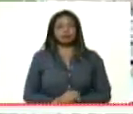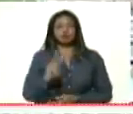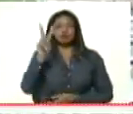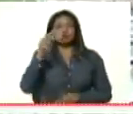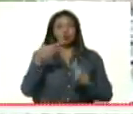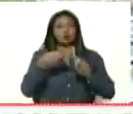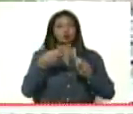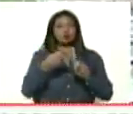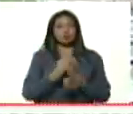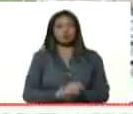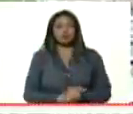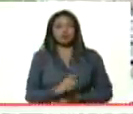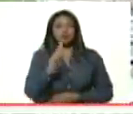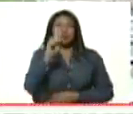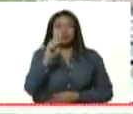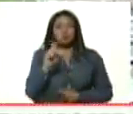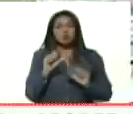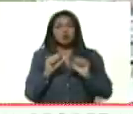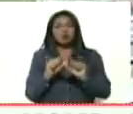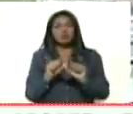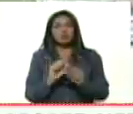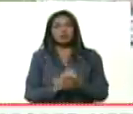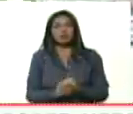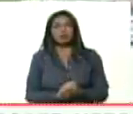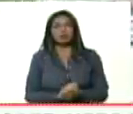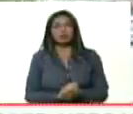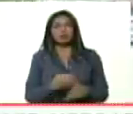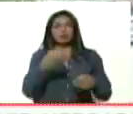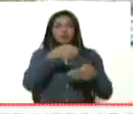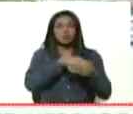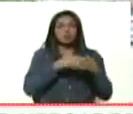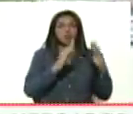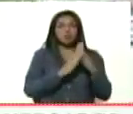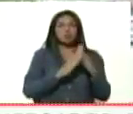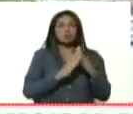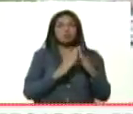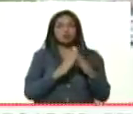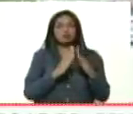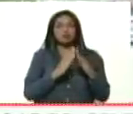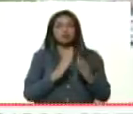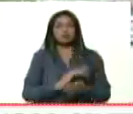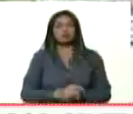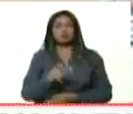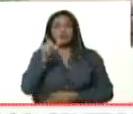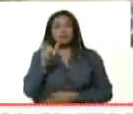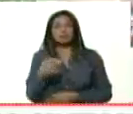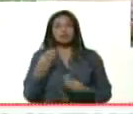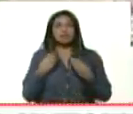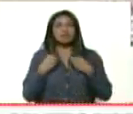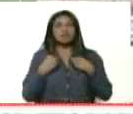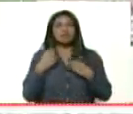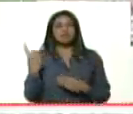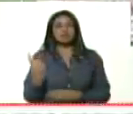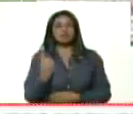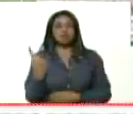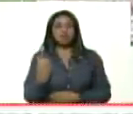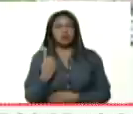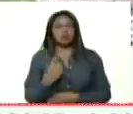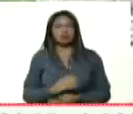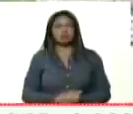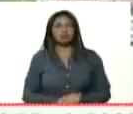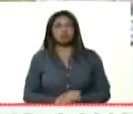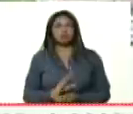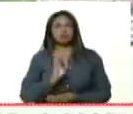hotel y 1 queda en aislamiento domiciliario, una persona que vive sola en